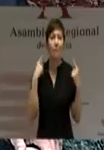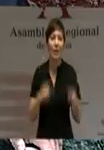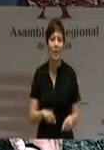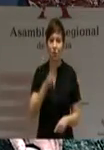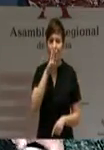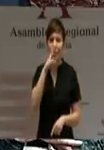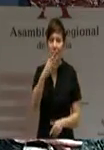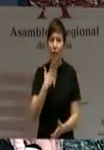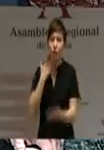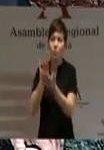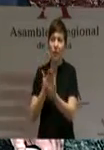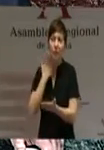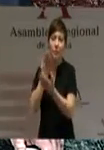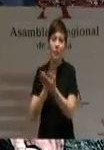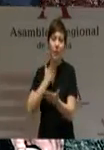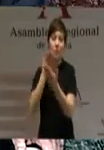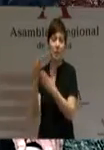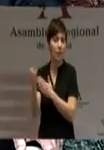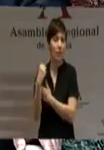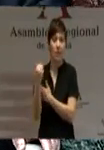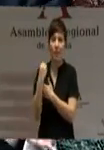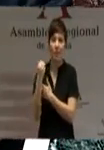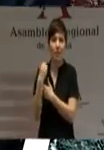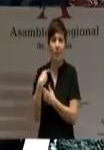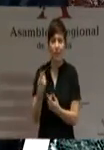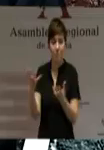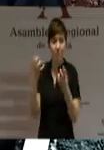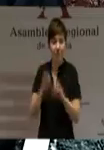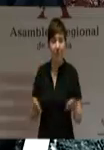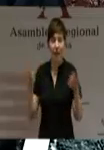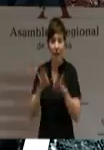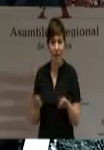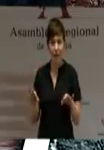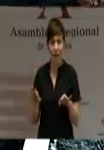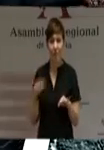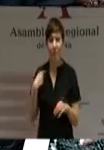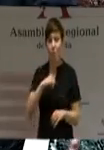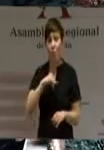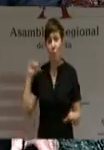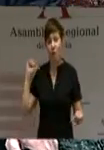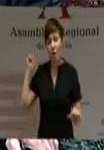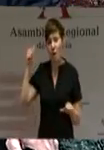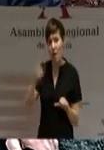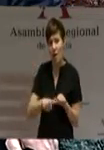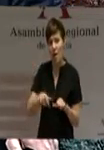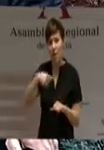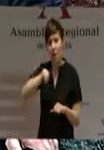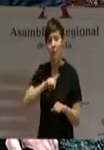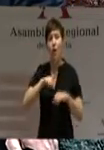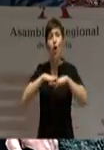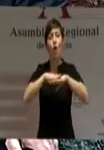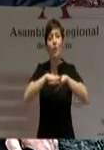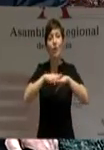sin que se haya concretado nada. Ustedes son los que gobiernan España. ¿Acaso son incapaces de convencer a los